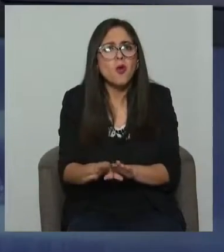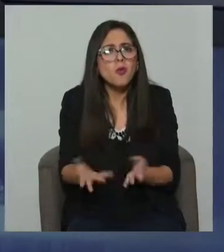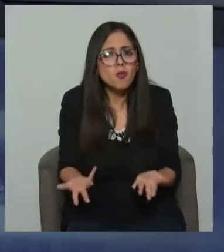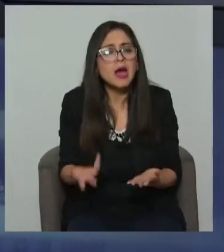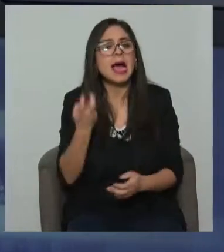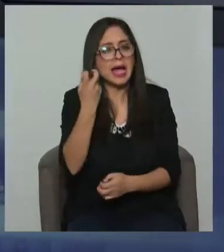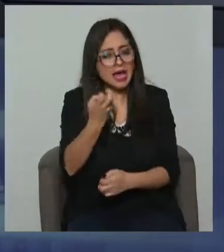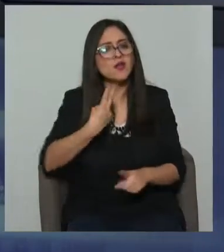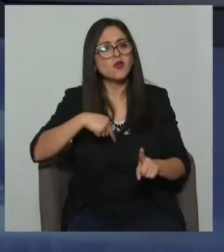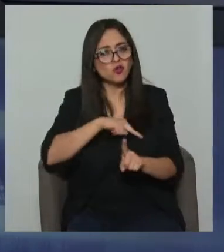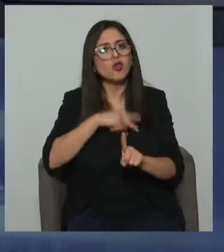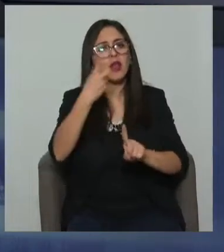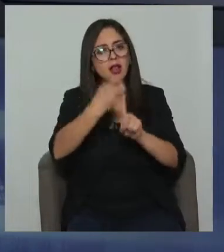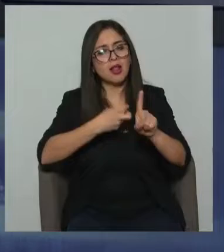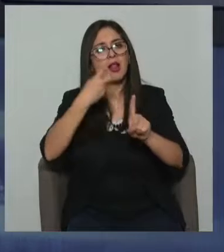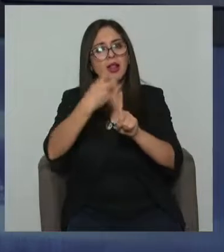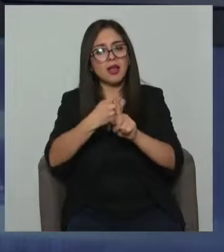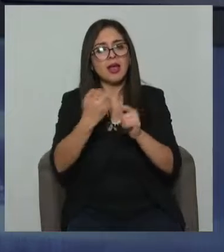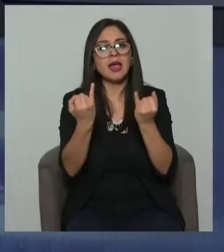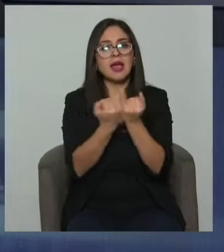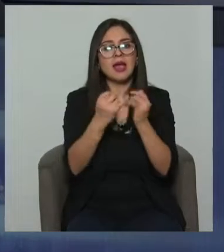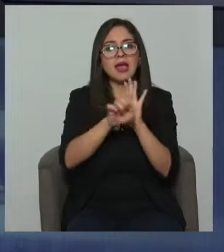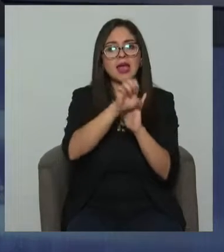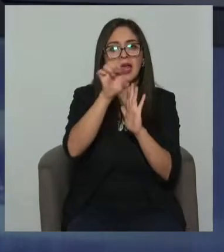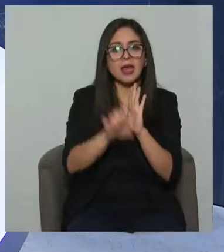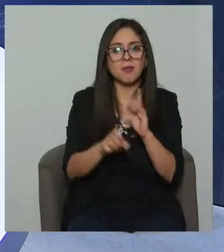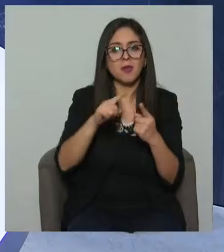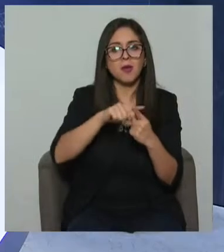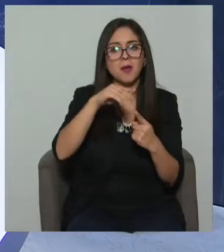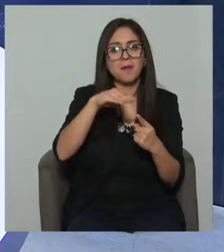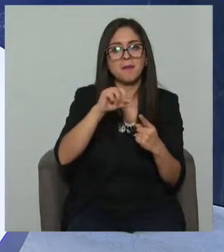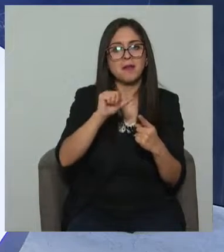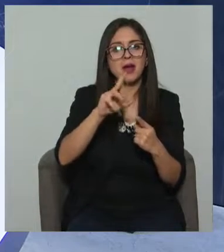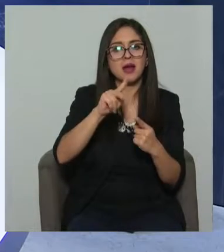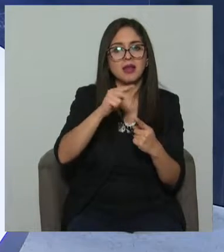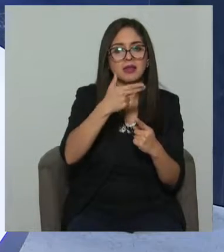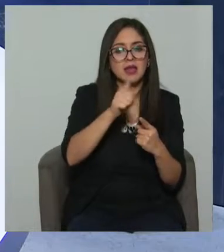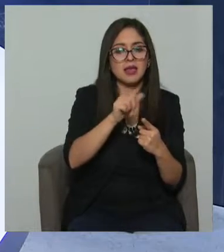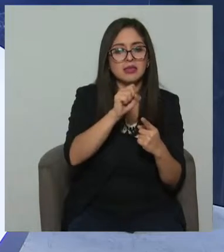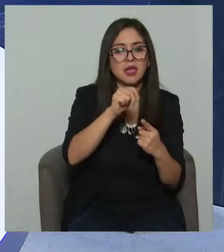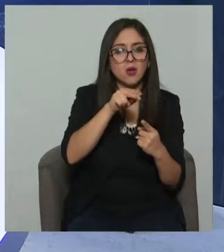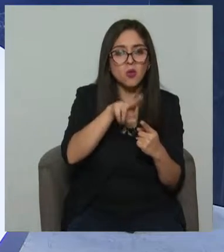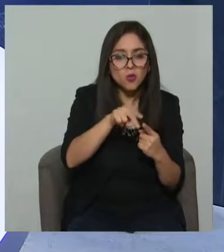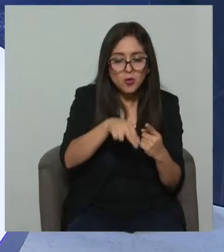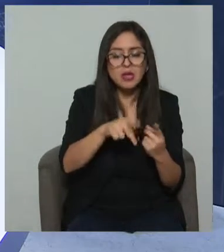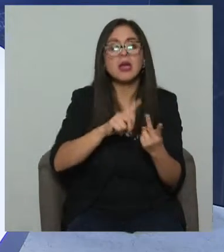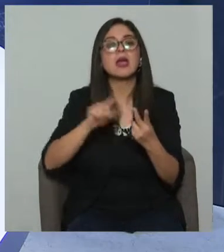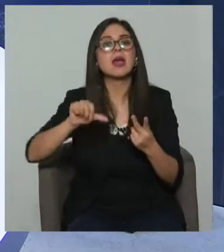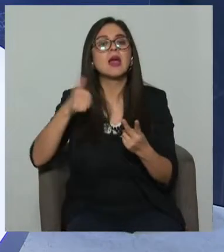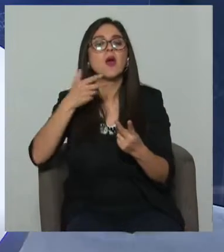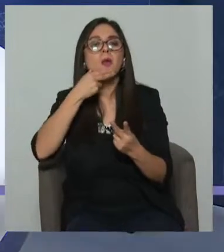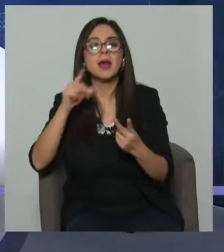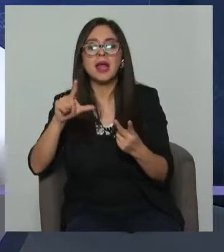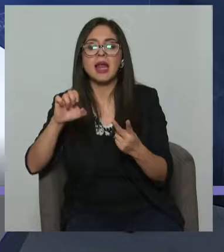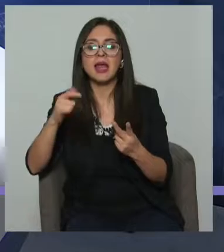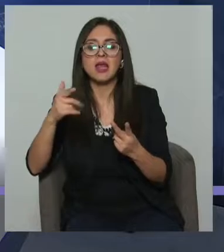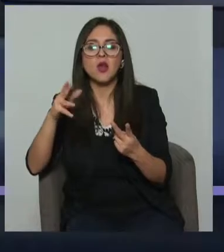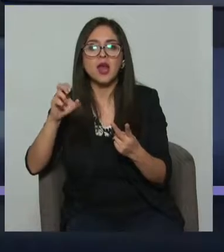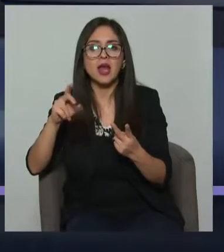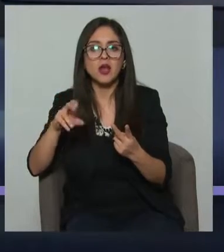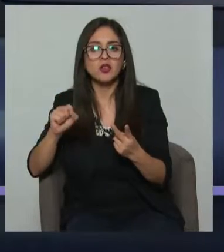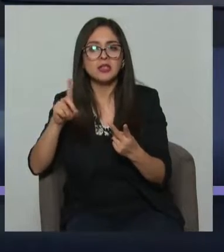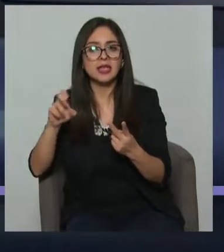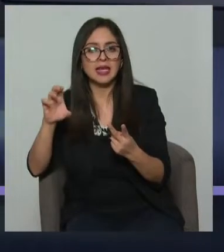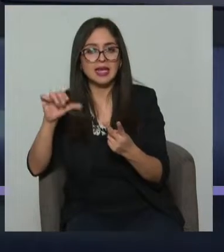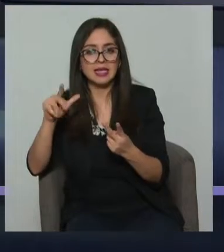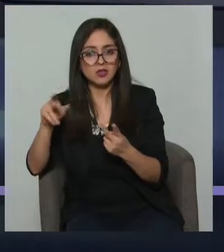haremos crítica. O sea, estás hablando de Marta Sagún y los legionarios de Cristo. Por ejemplo, ¿no? Que están investigando, van a abrir esa investigación a ver si es cierto que